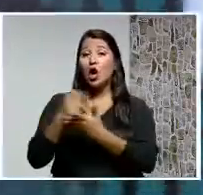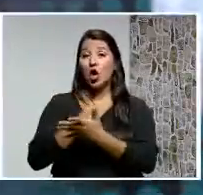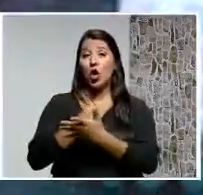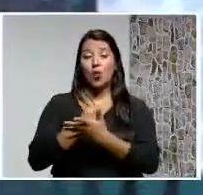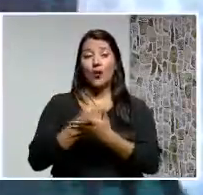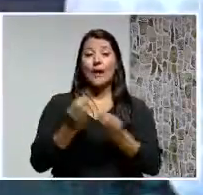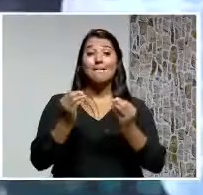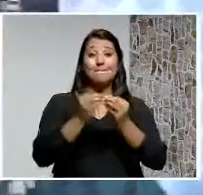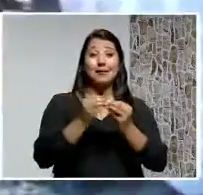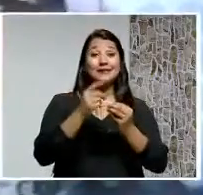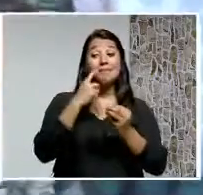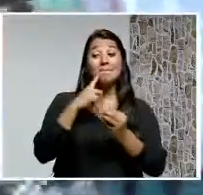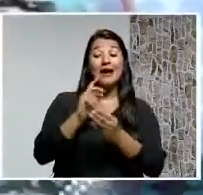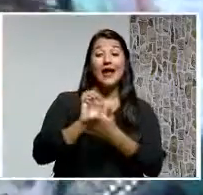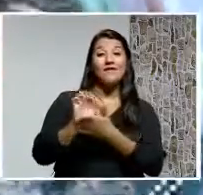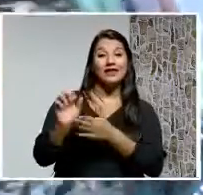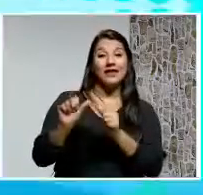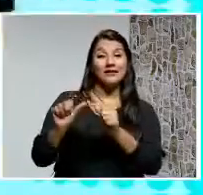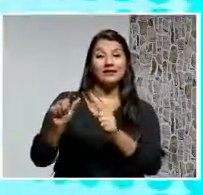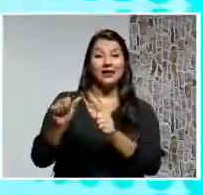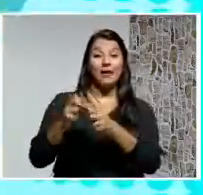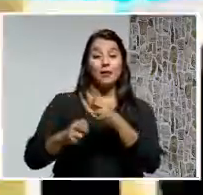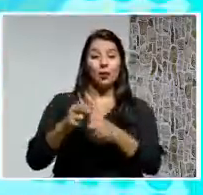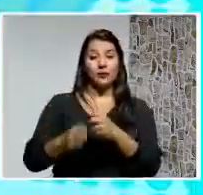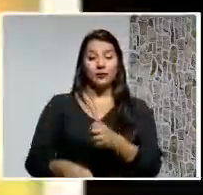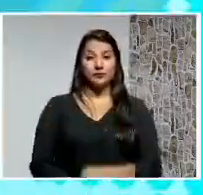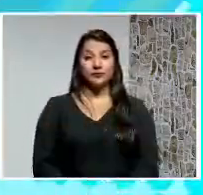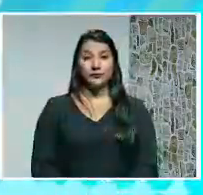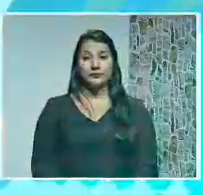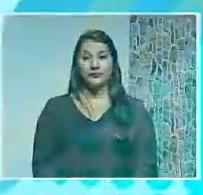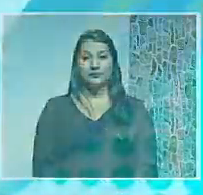para mitigar y prevenir el problema.